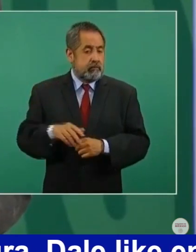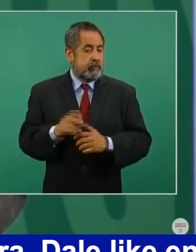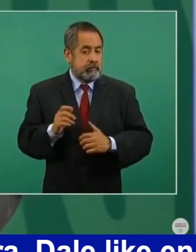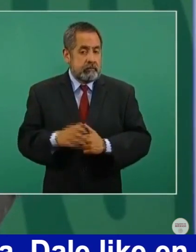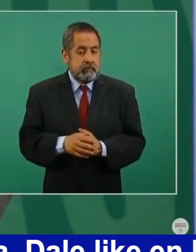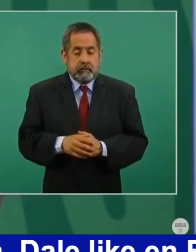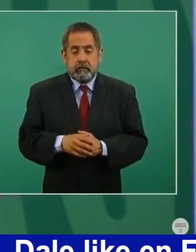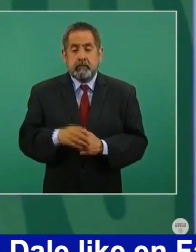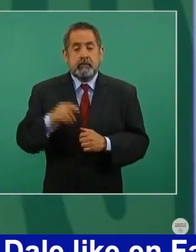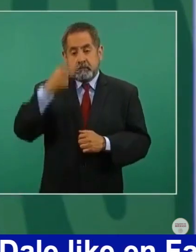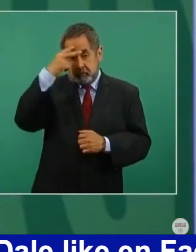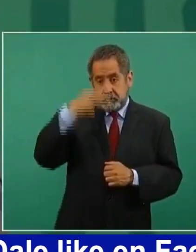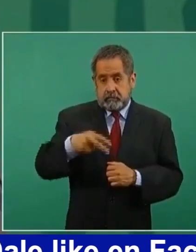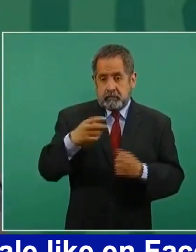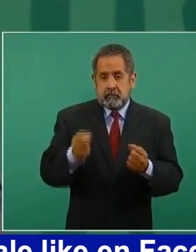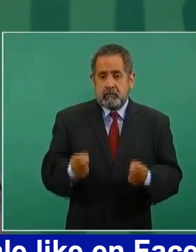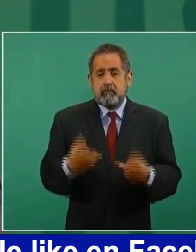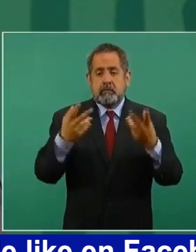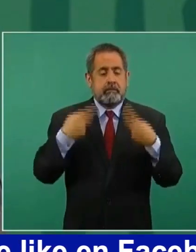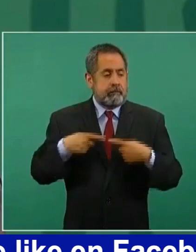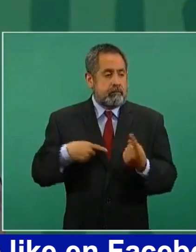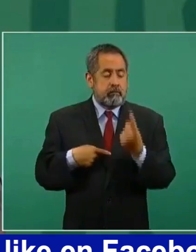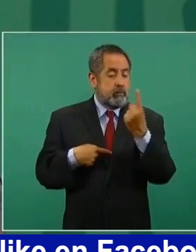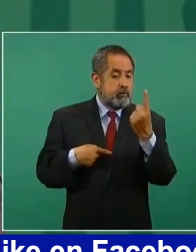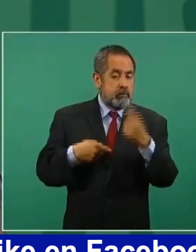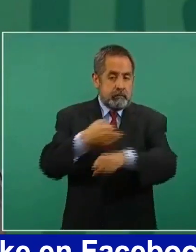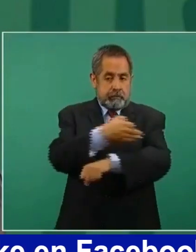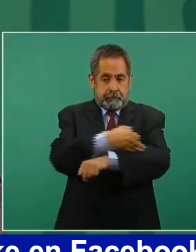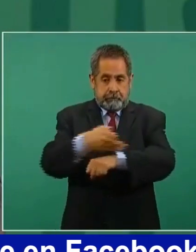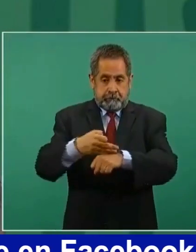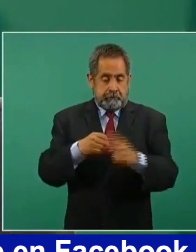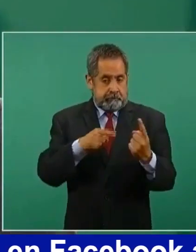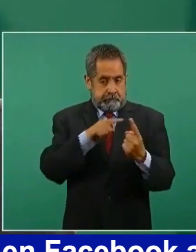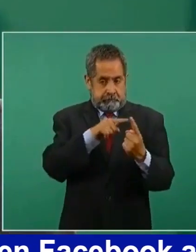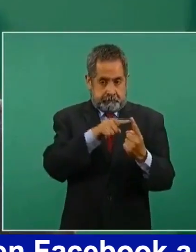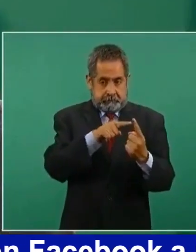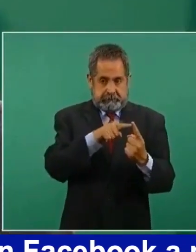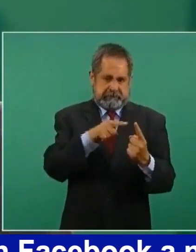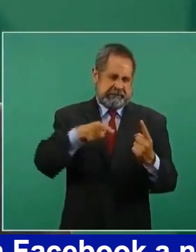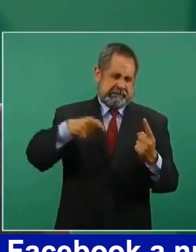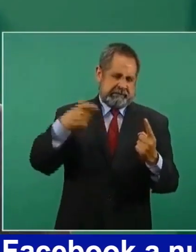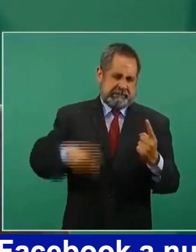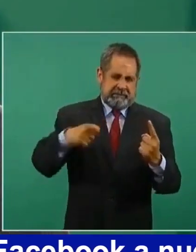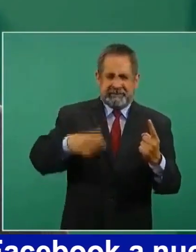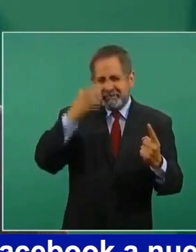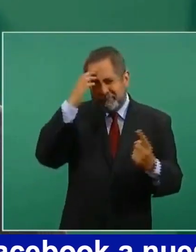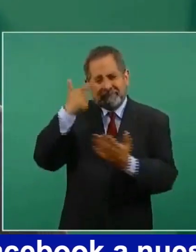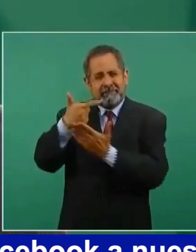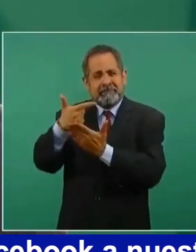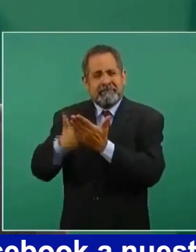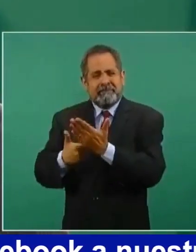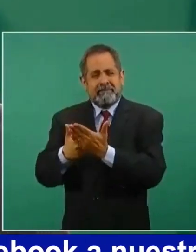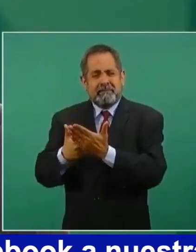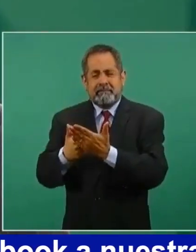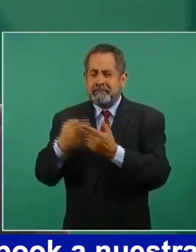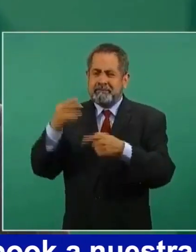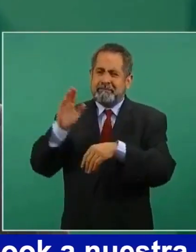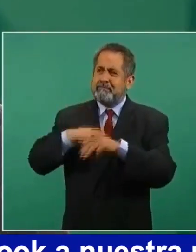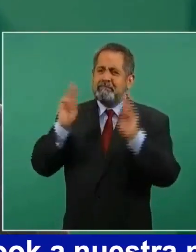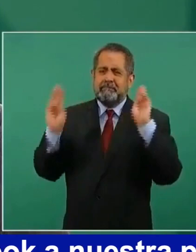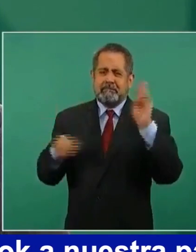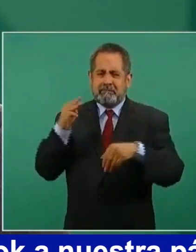solo había en México una familia que aparecía en la lista de los hombres más ricos del mundo,